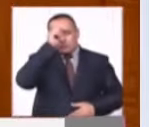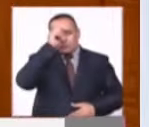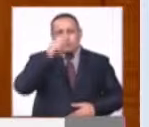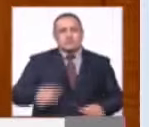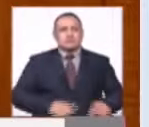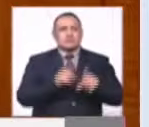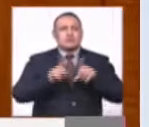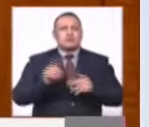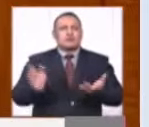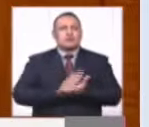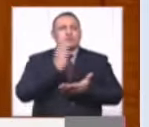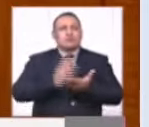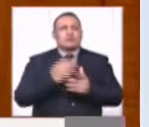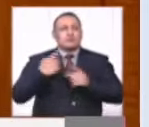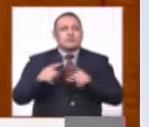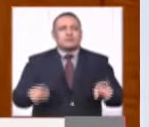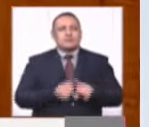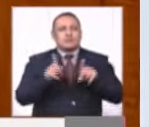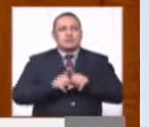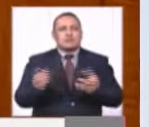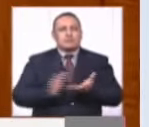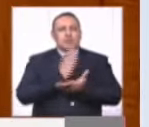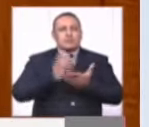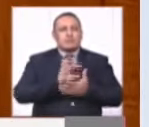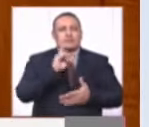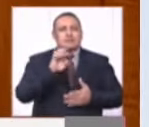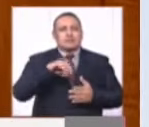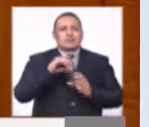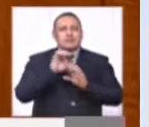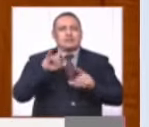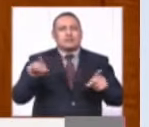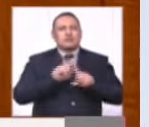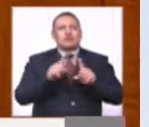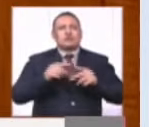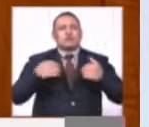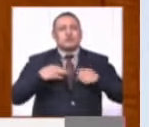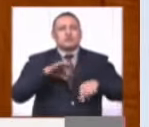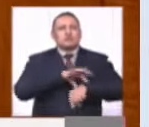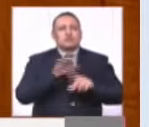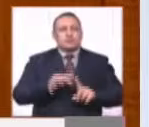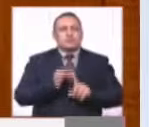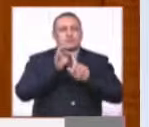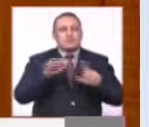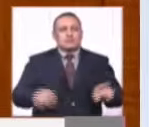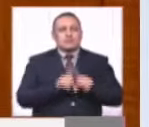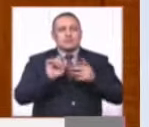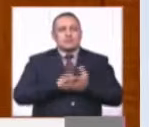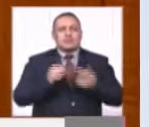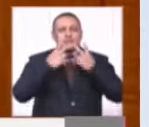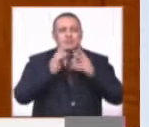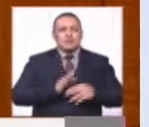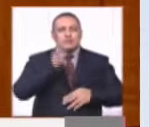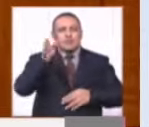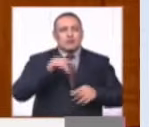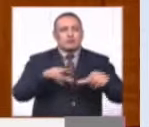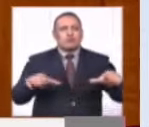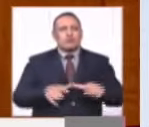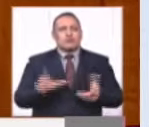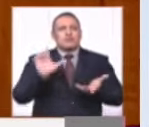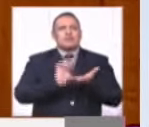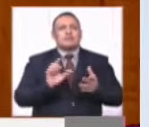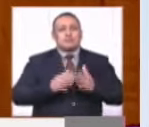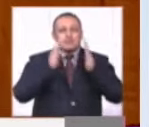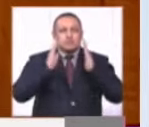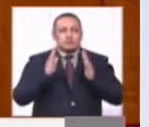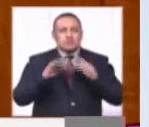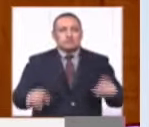además de la crisis sanitaria a causa del dengue, no cuenta con médicos especialistas y tiene que derivar a otras regiones o a Lima para recibir